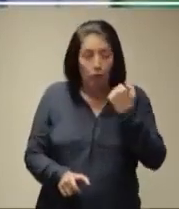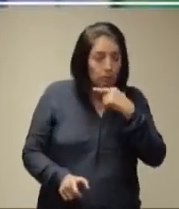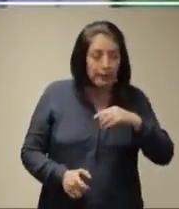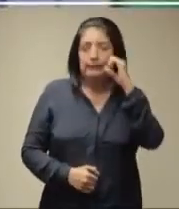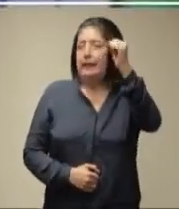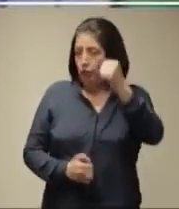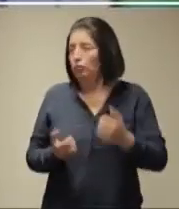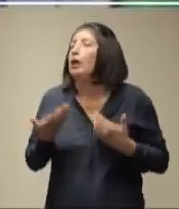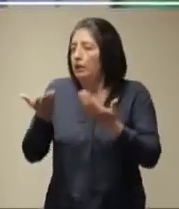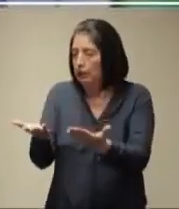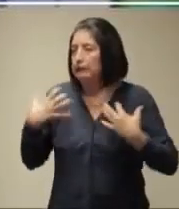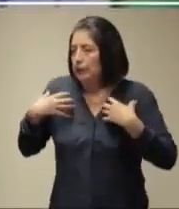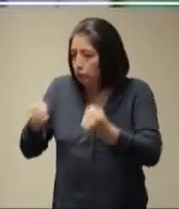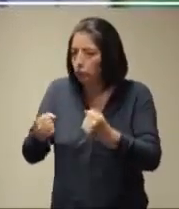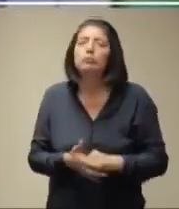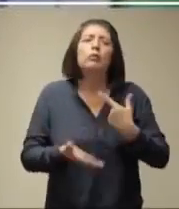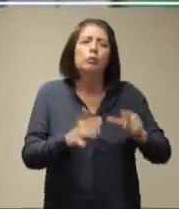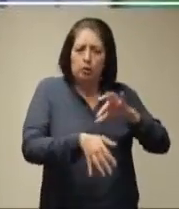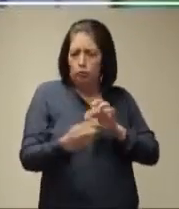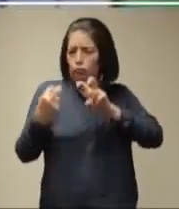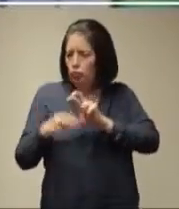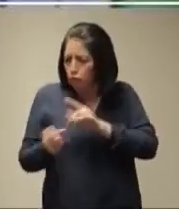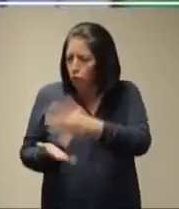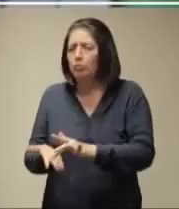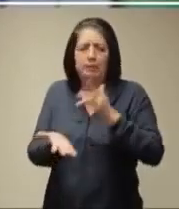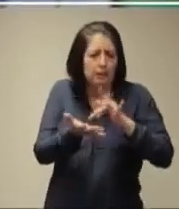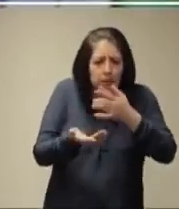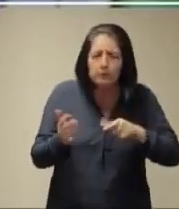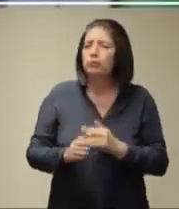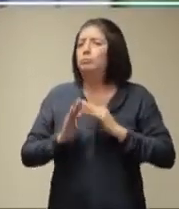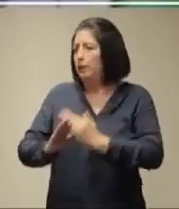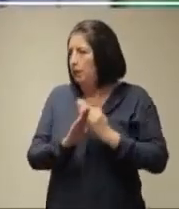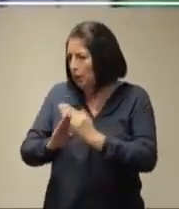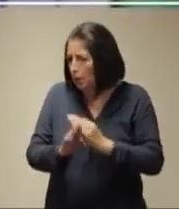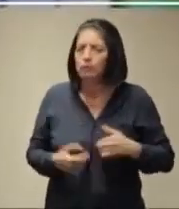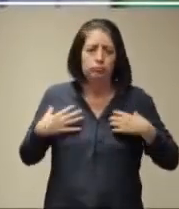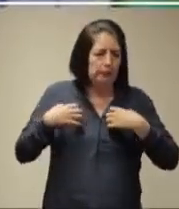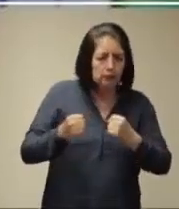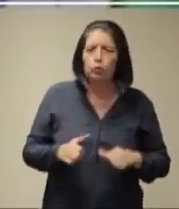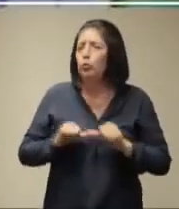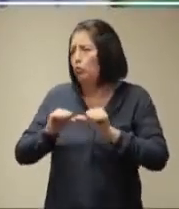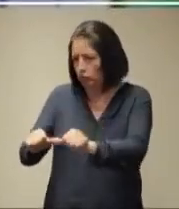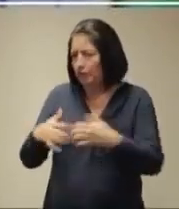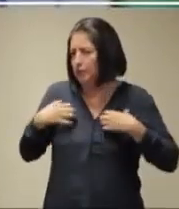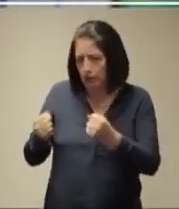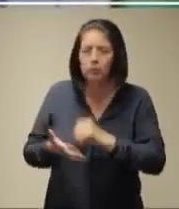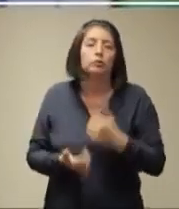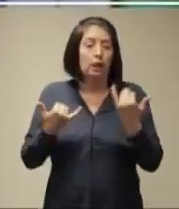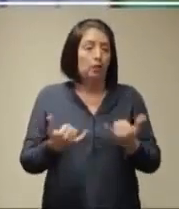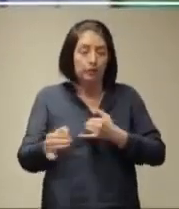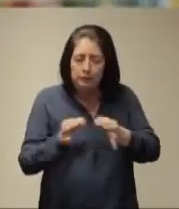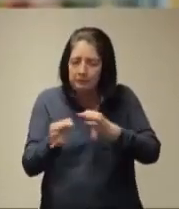Todos y todas tenemos derecho a recibir servicios de salud, como atención médica, tratamientos o medicamentos para prevenir, restablecer o